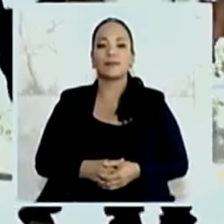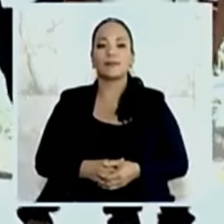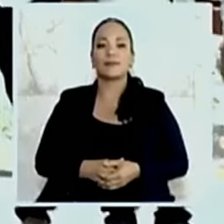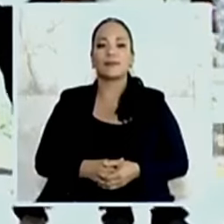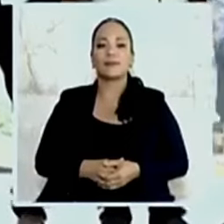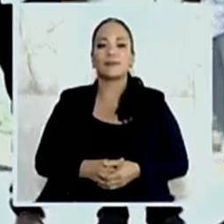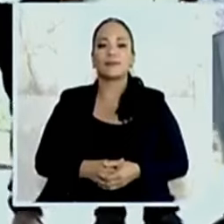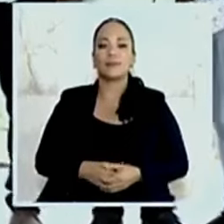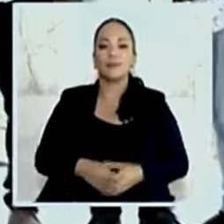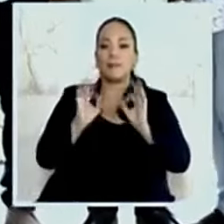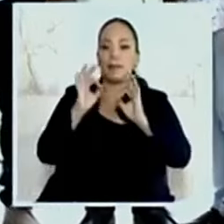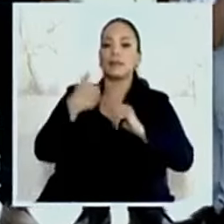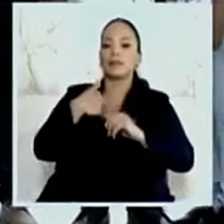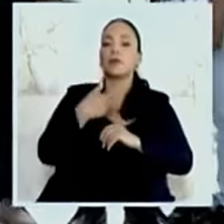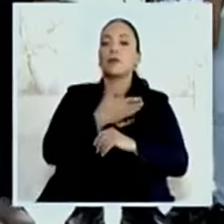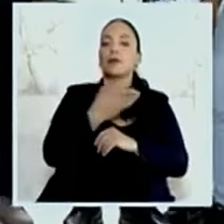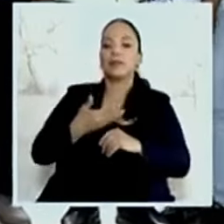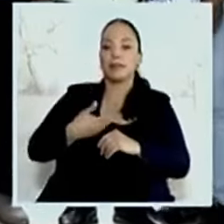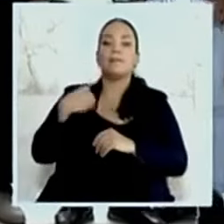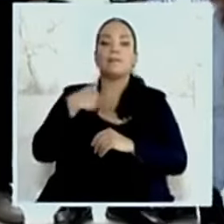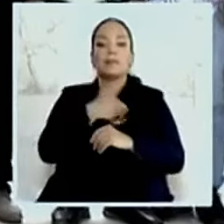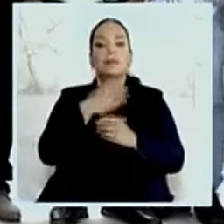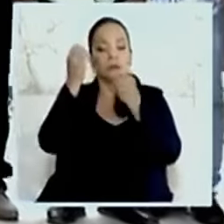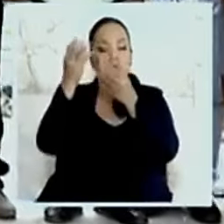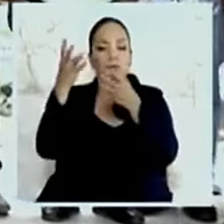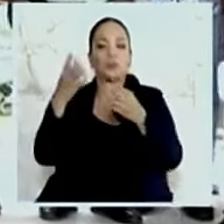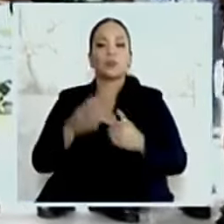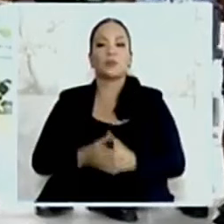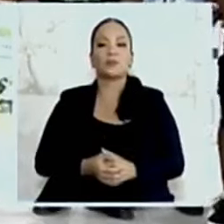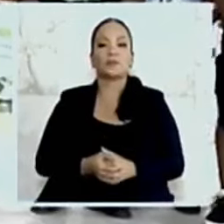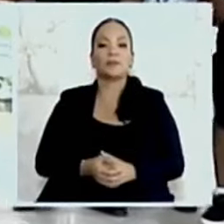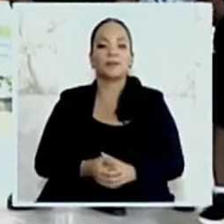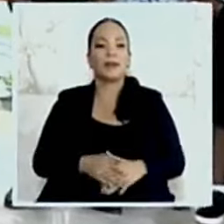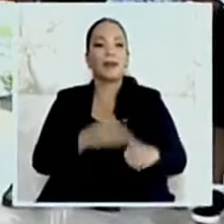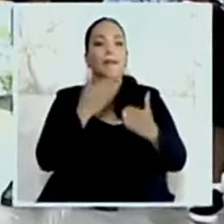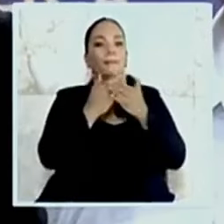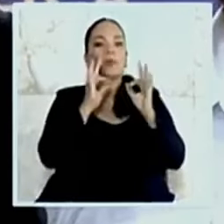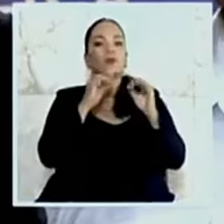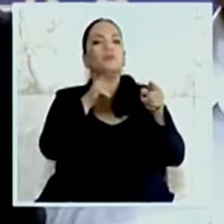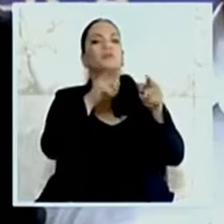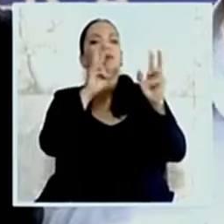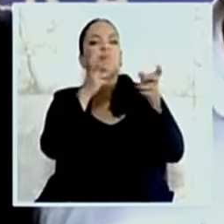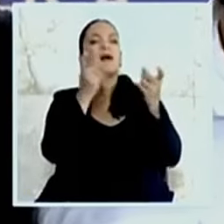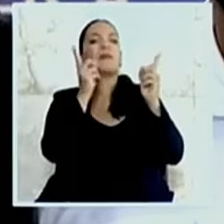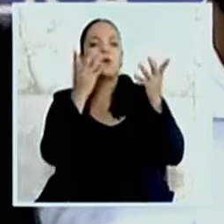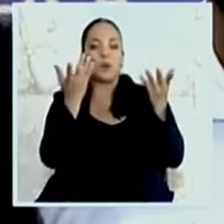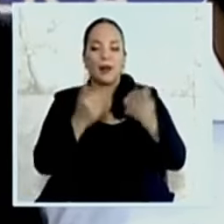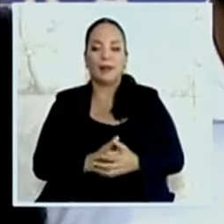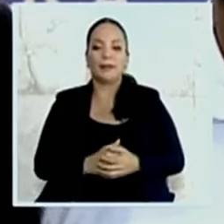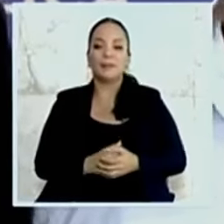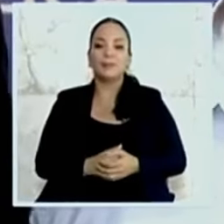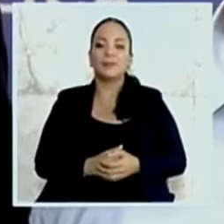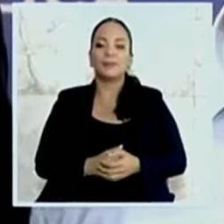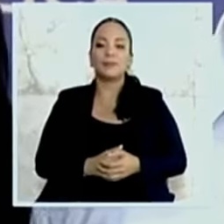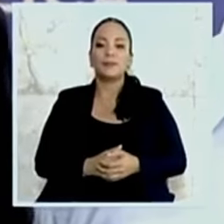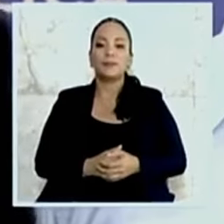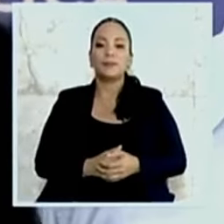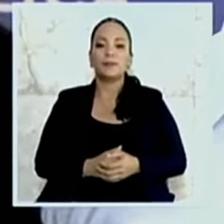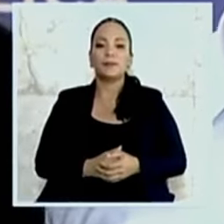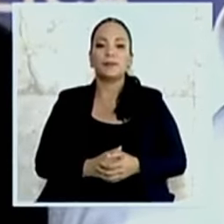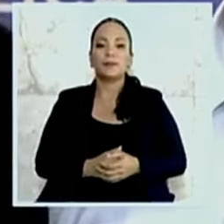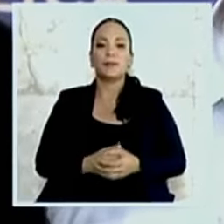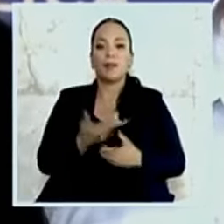El señor presidente y los ministros nos amplían. Bueno, ¿de qué se trata esto? Cuando yo